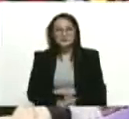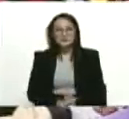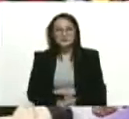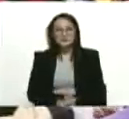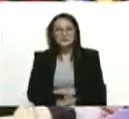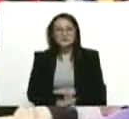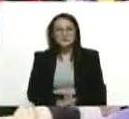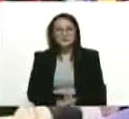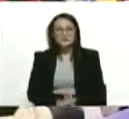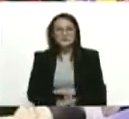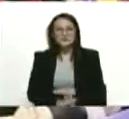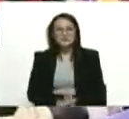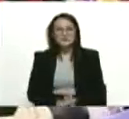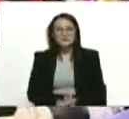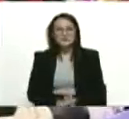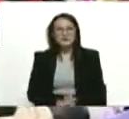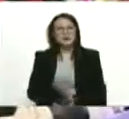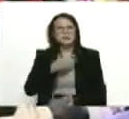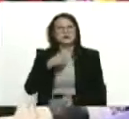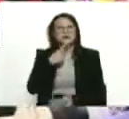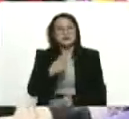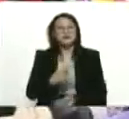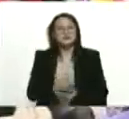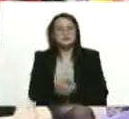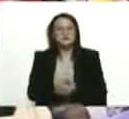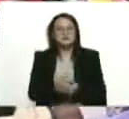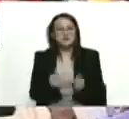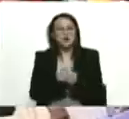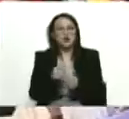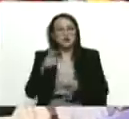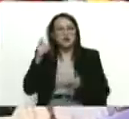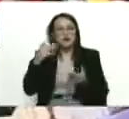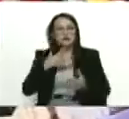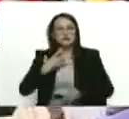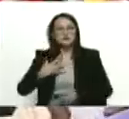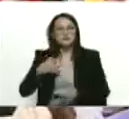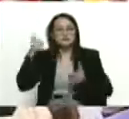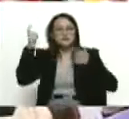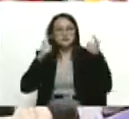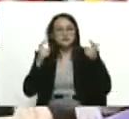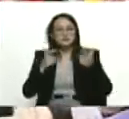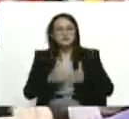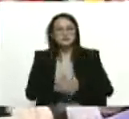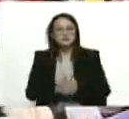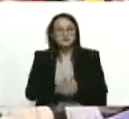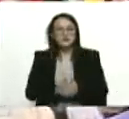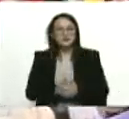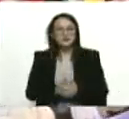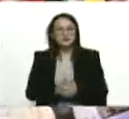¿Ah? El 7 de octubre, nuestro comandante Chávez, con ese palo de agua,